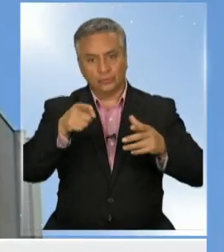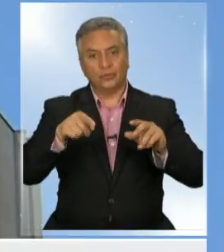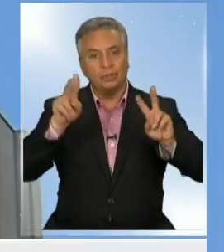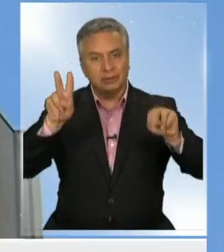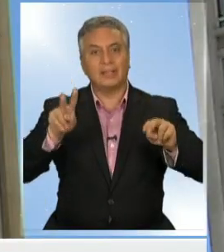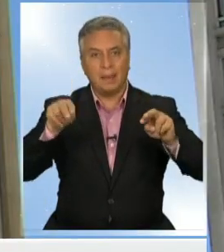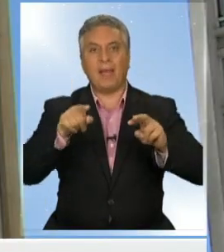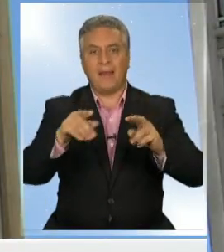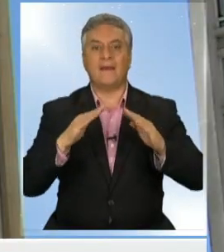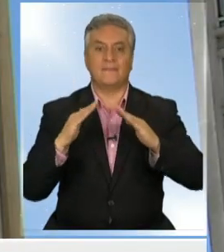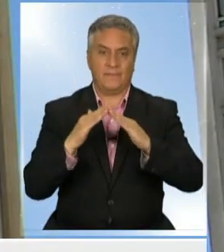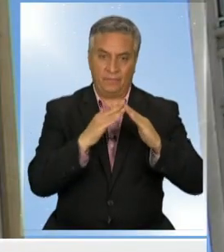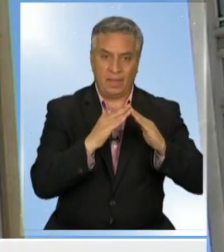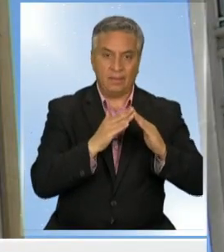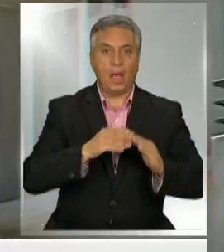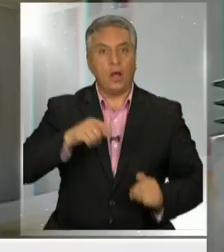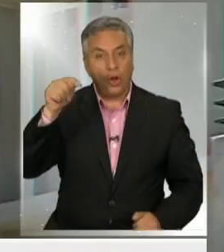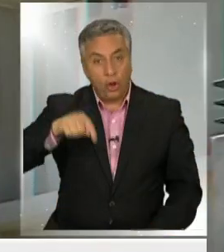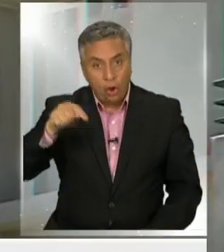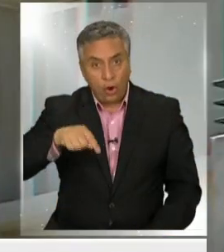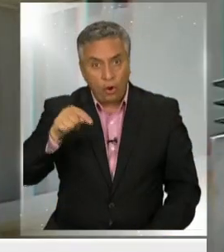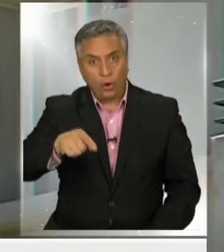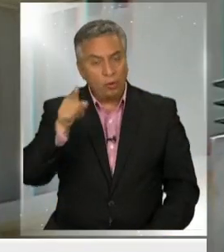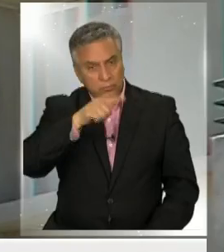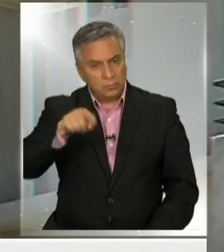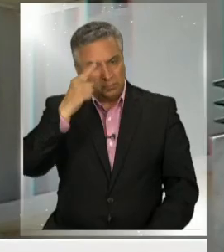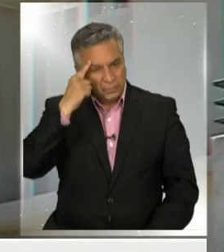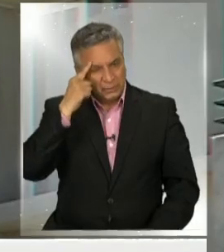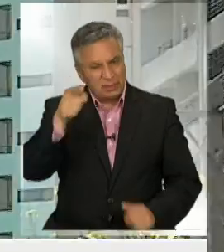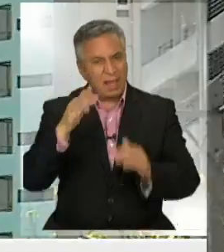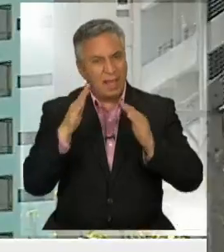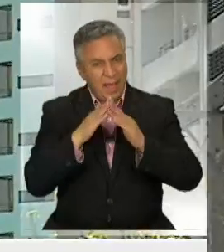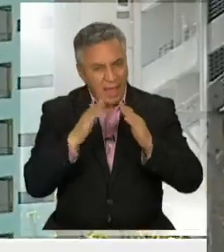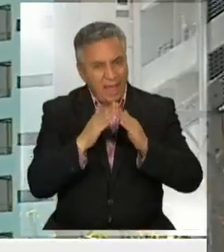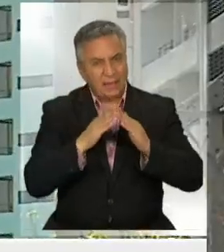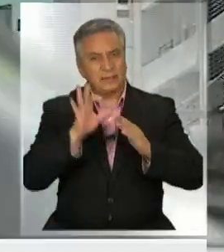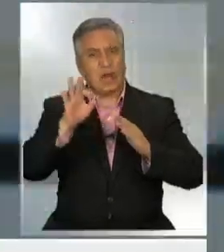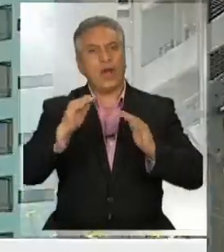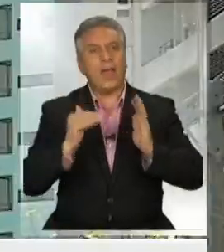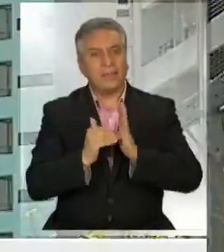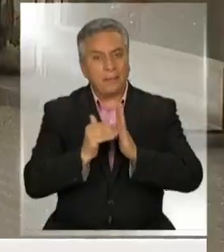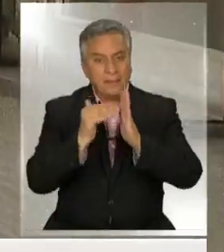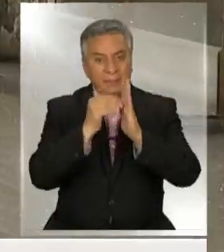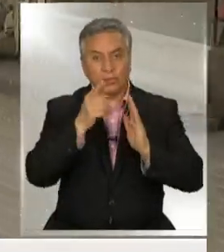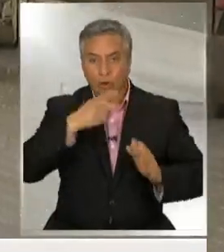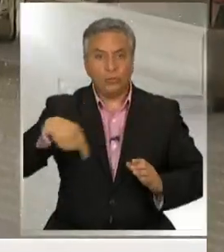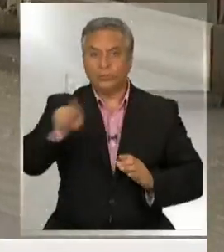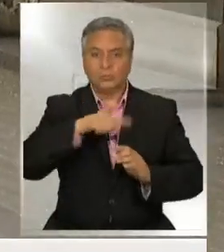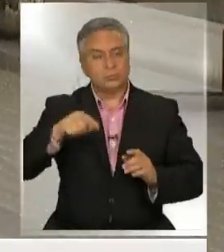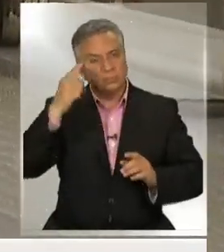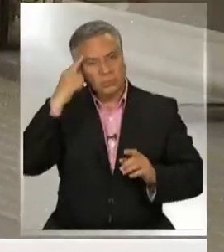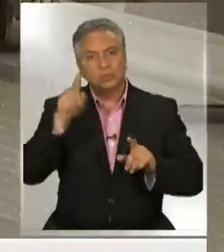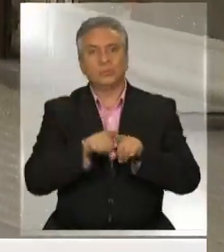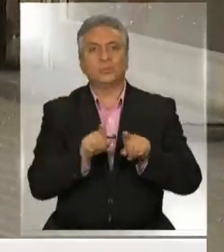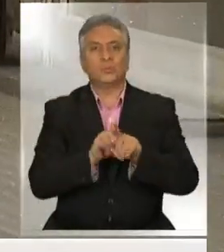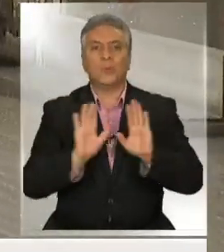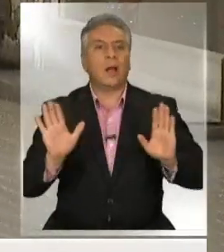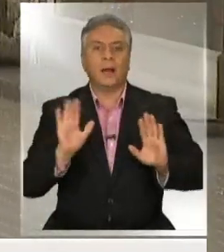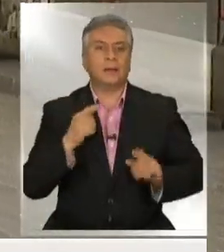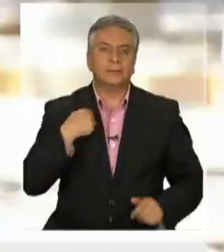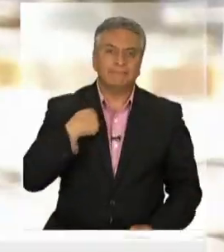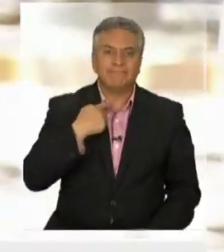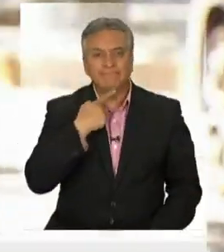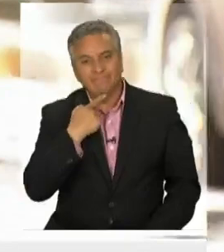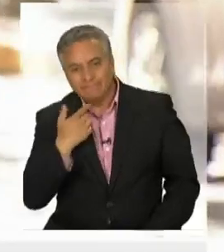la vivienda. Hoy en día, pensar en tener una casa o un departamento propio para muchos se queda solo en un anhelo y